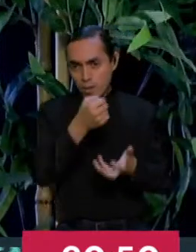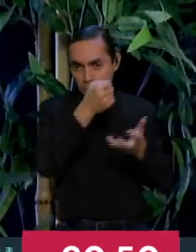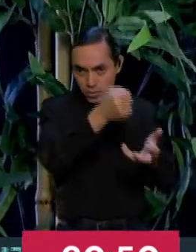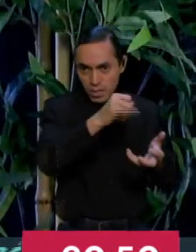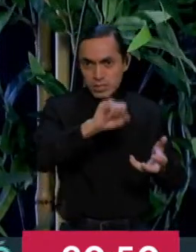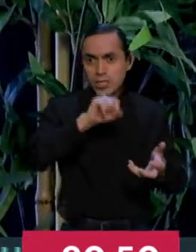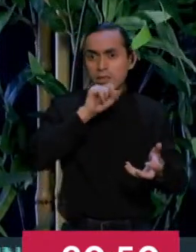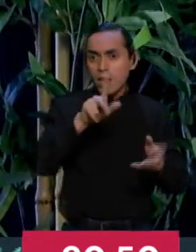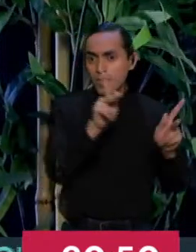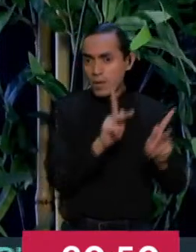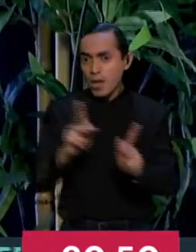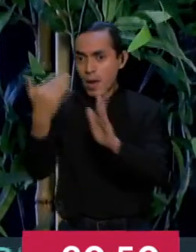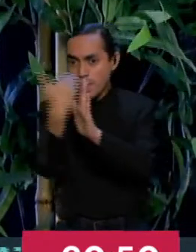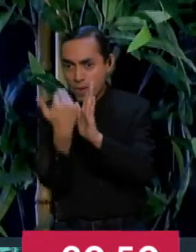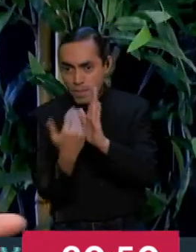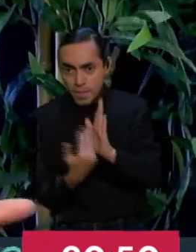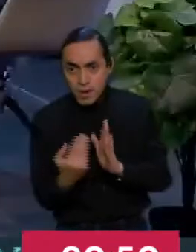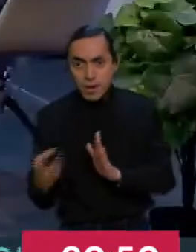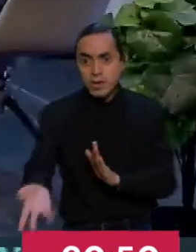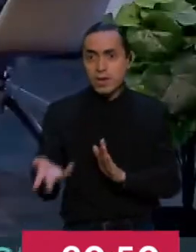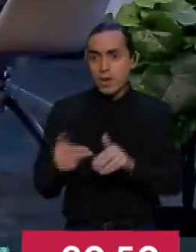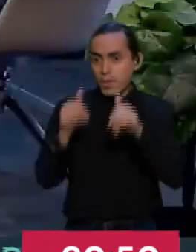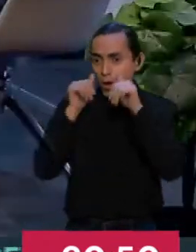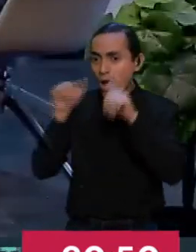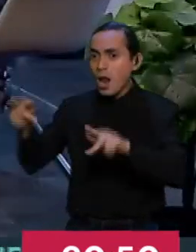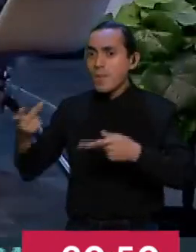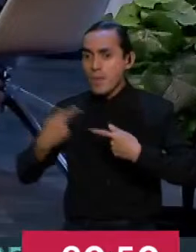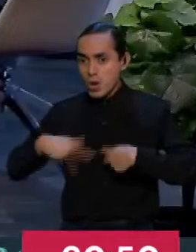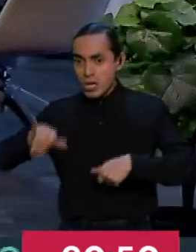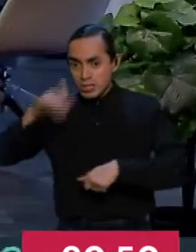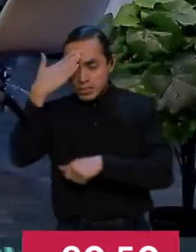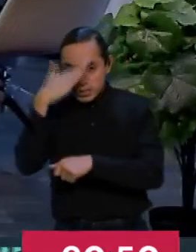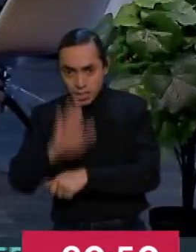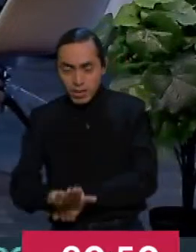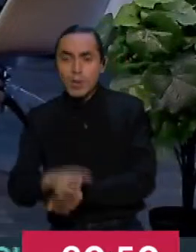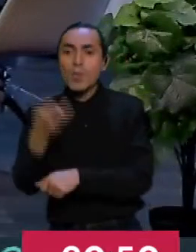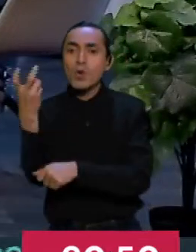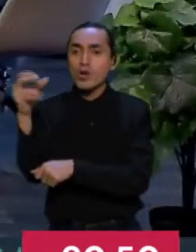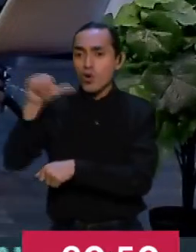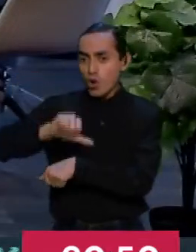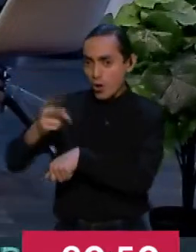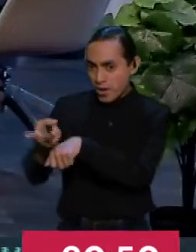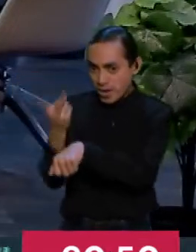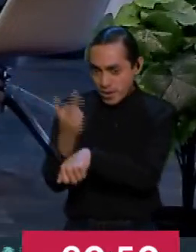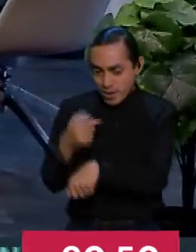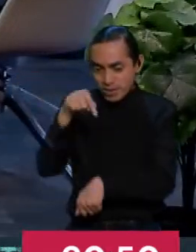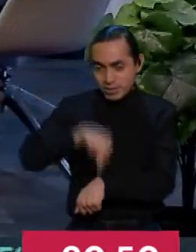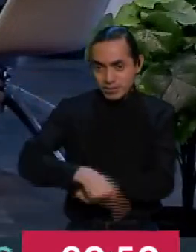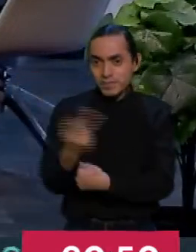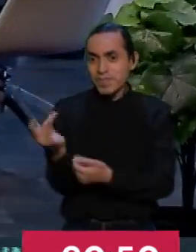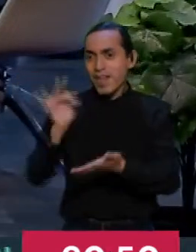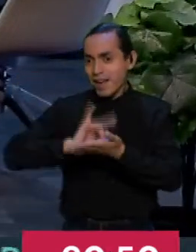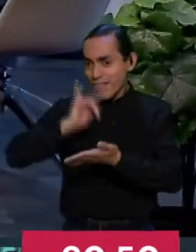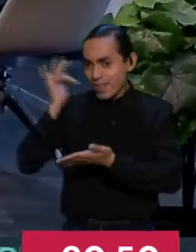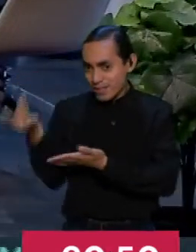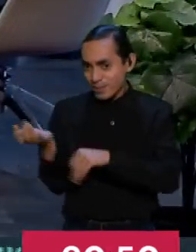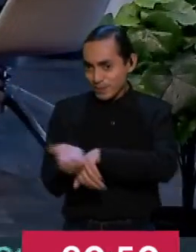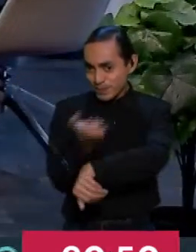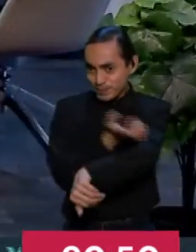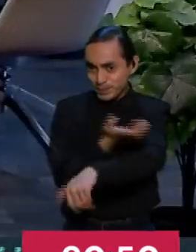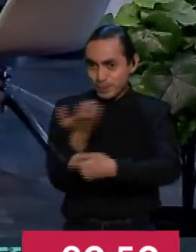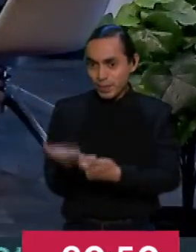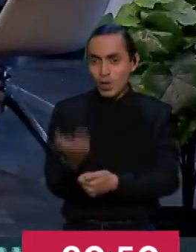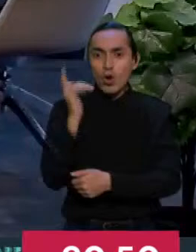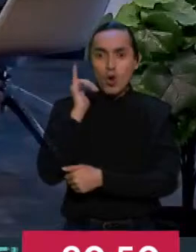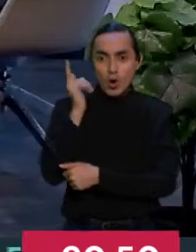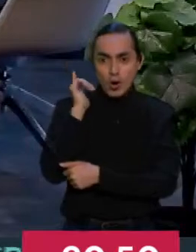y escuchar a las personas que saben de estos temas, y por eso el día de hoy pues los invitamos a este espacio y les agradecemos mucho que nos hayan acompañado. Esperamos